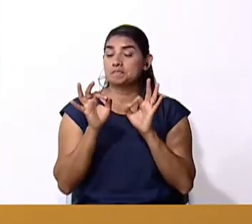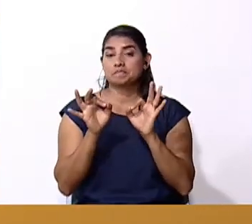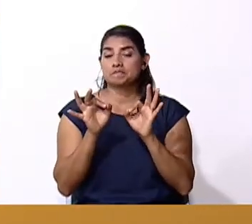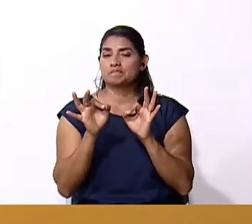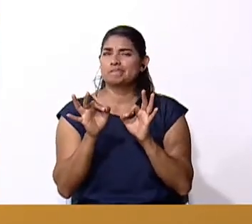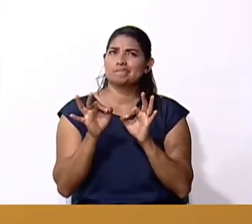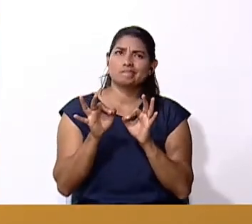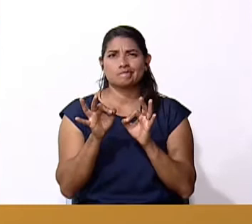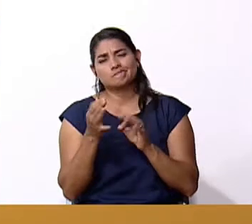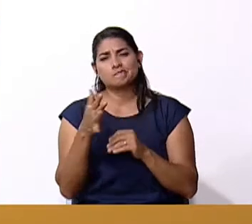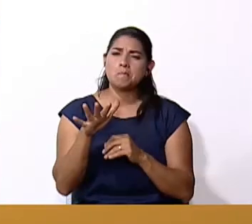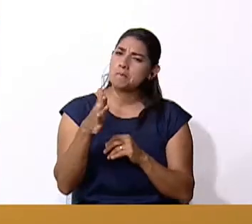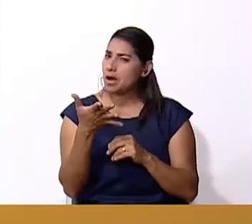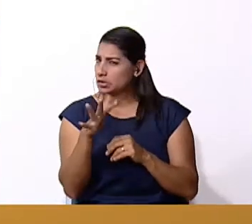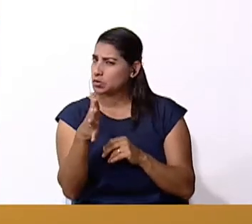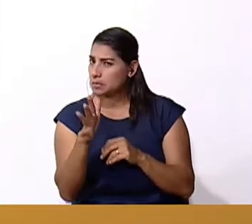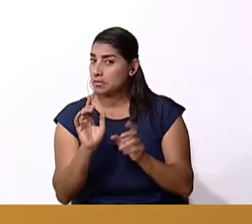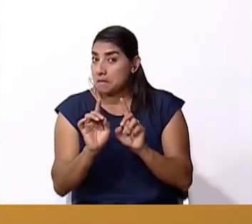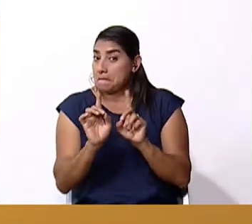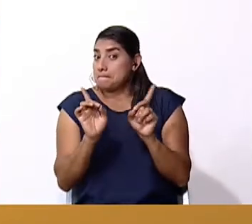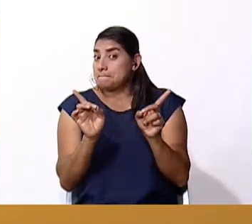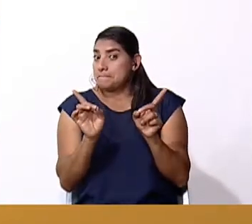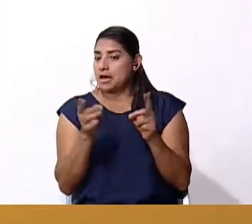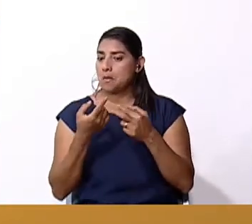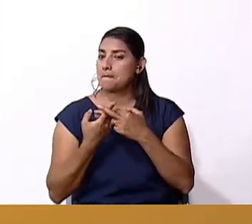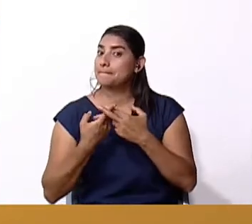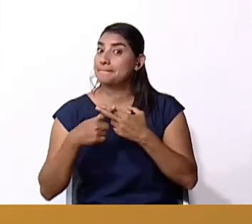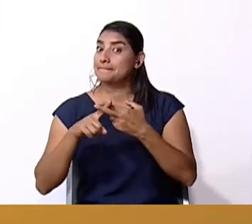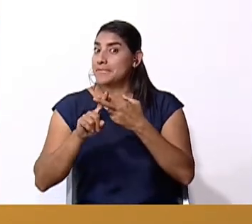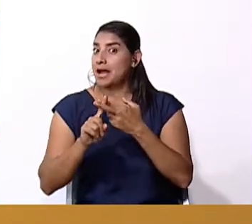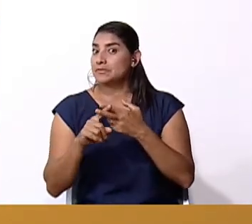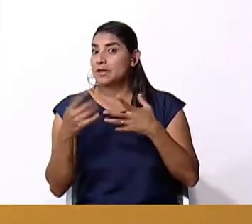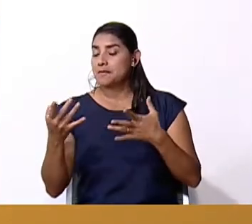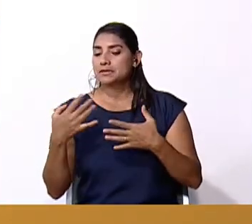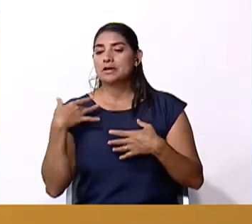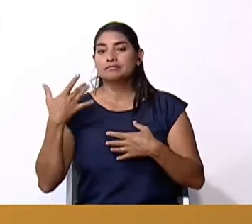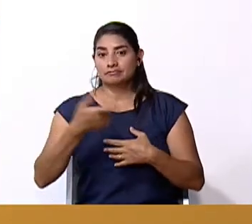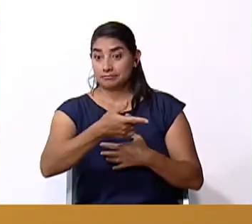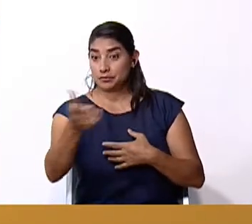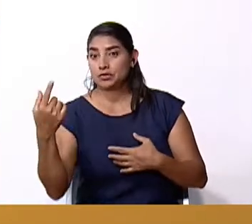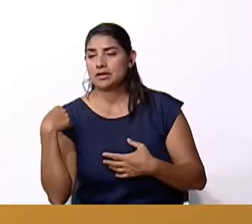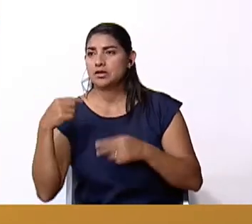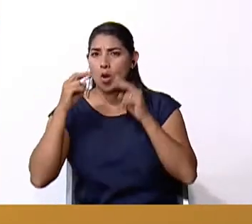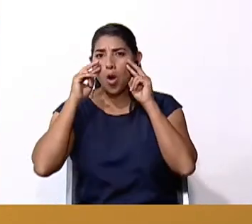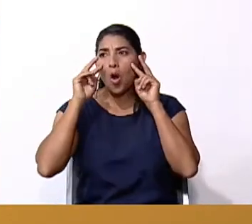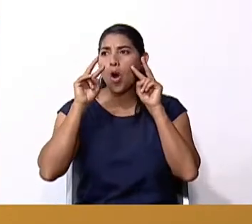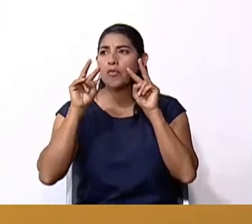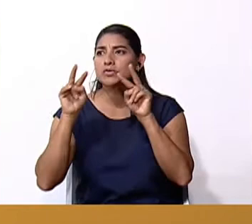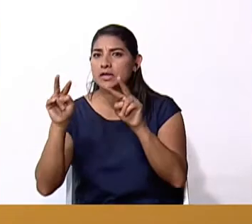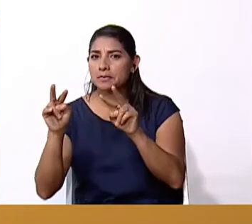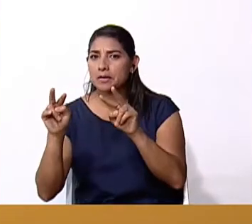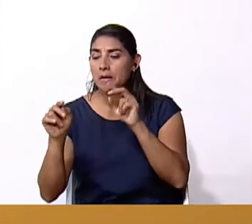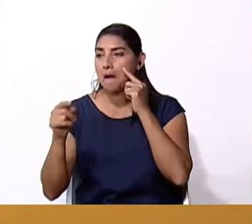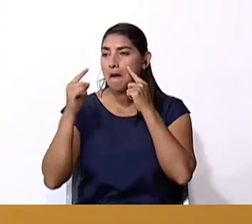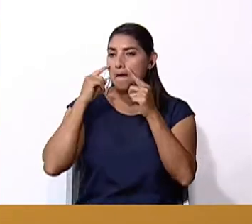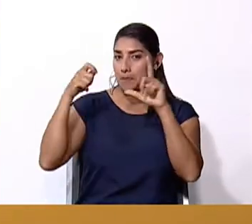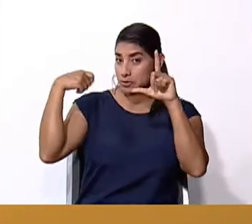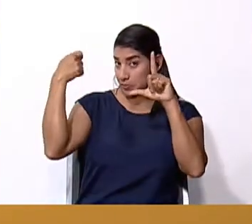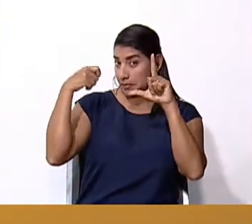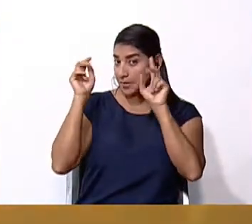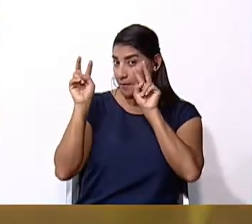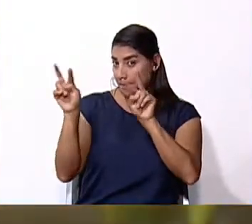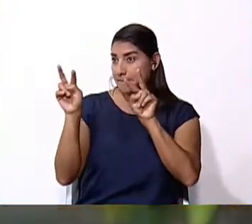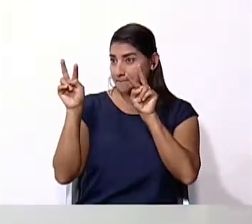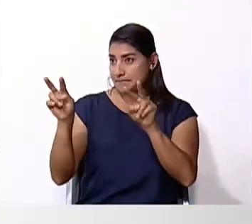No tanto. Pero para empezar, los voy a invitar a observar conmigo un hermoso video.